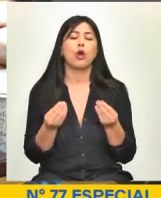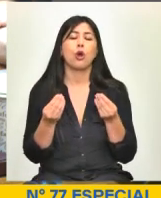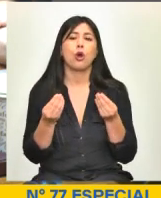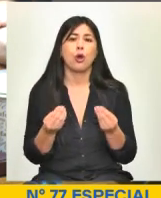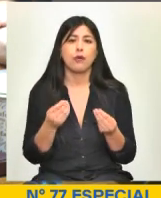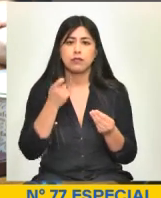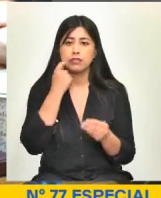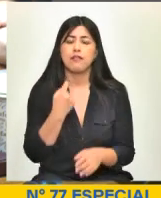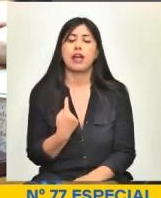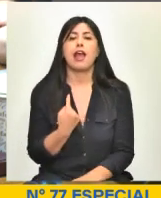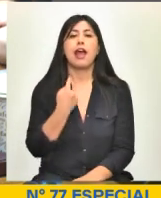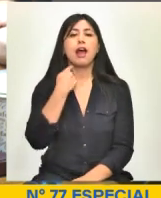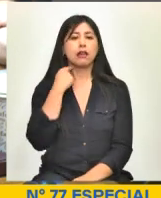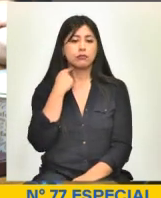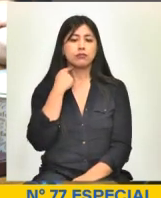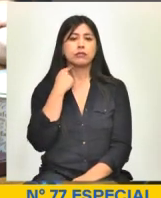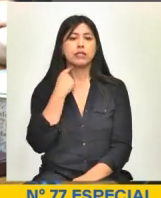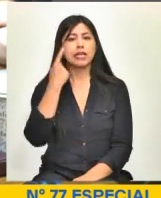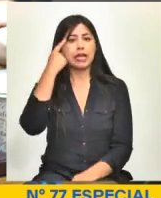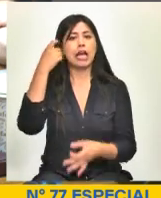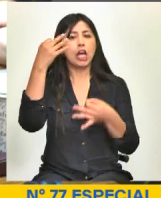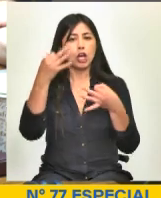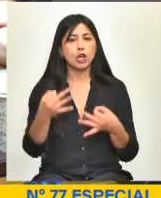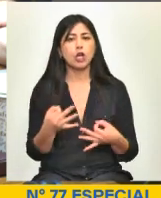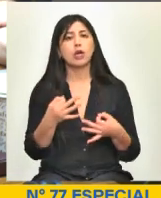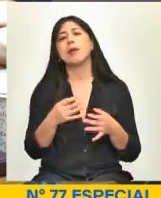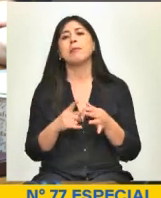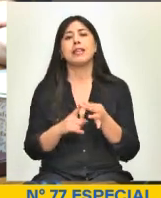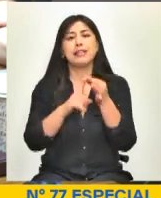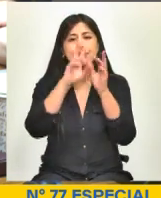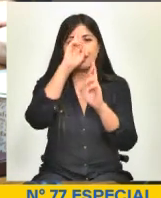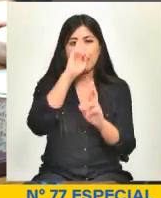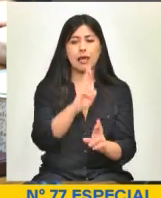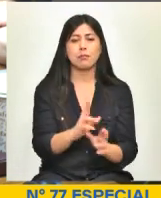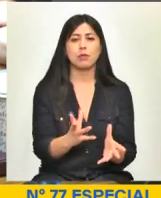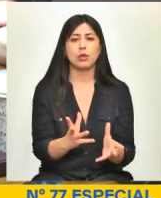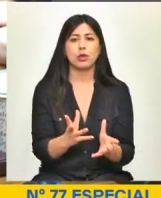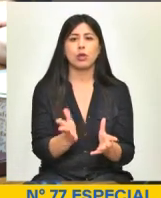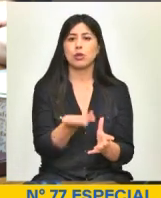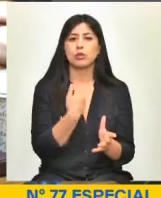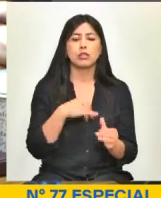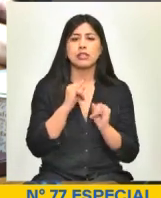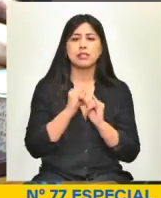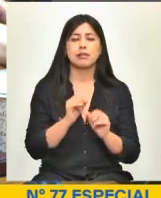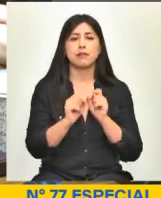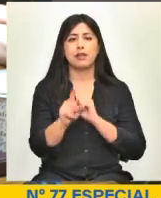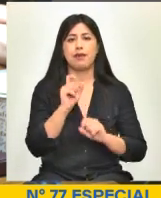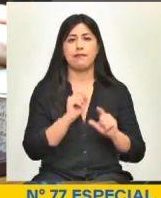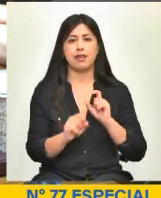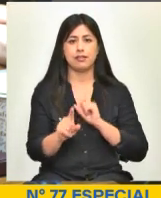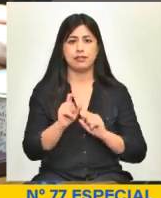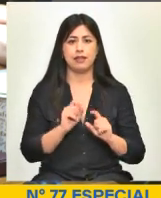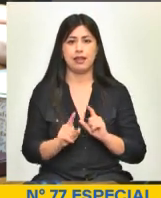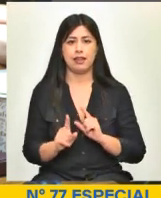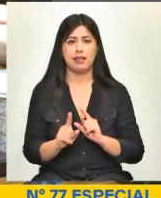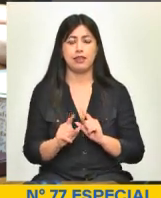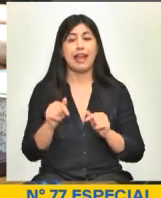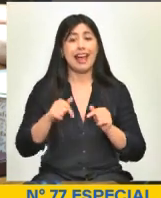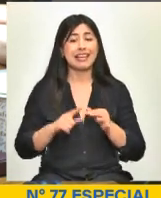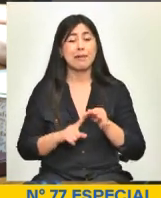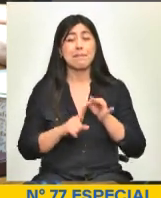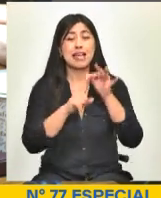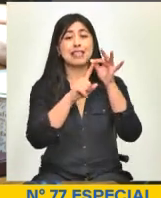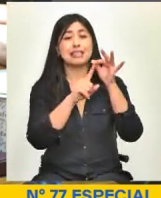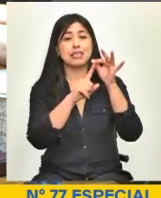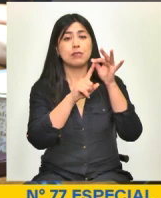en jaque las convicciones, los principios, las cosas que debemos siempre defender. Y aquí hay principios